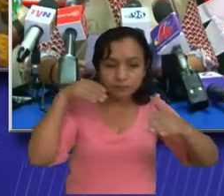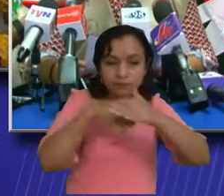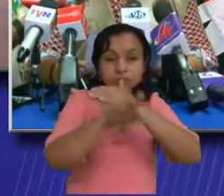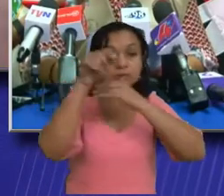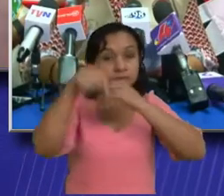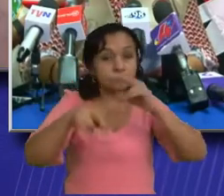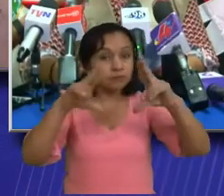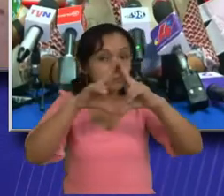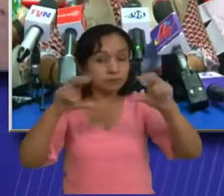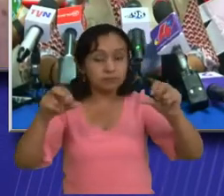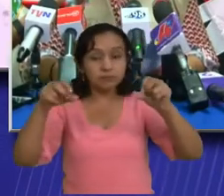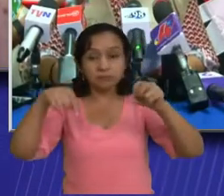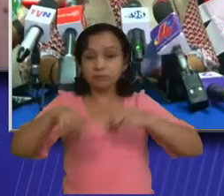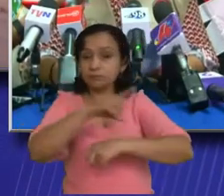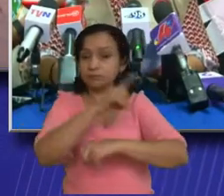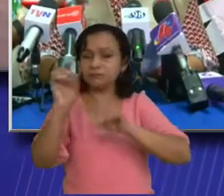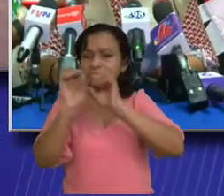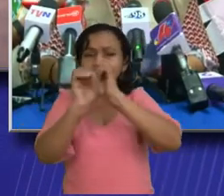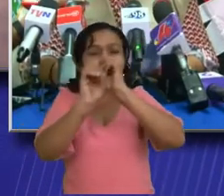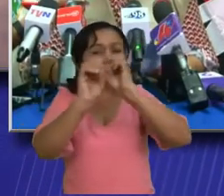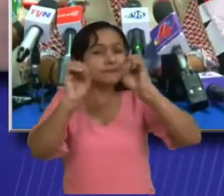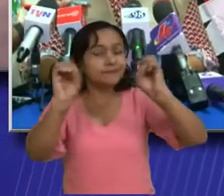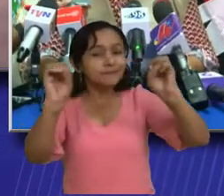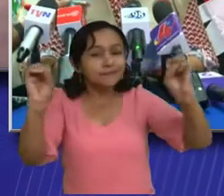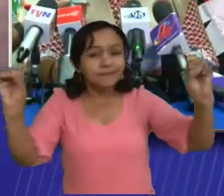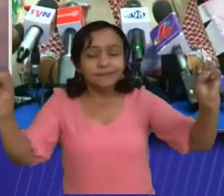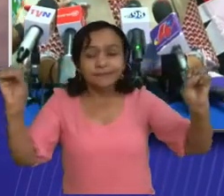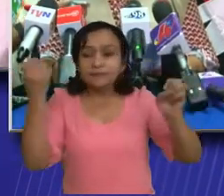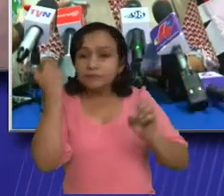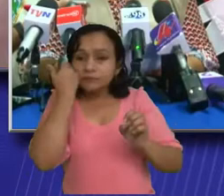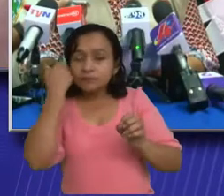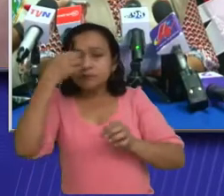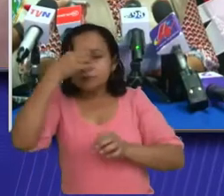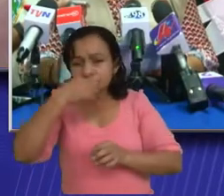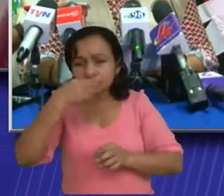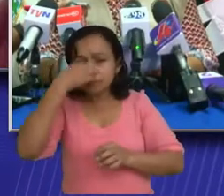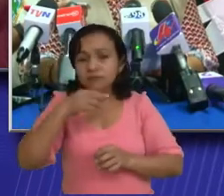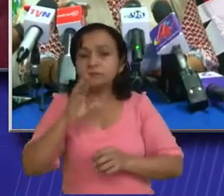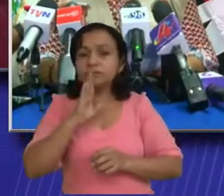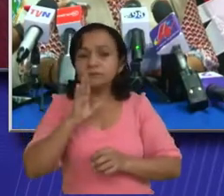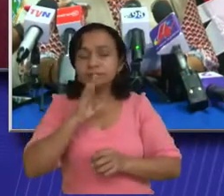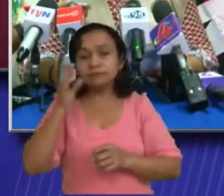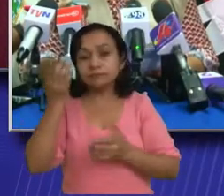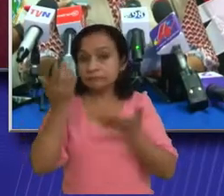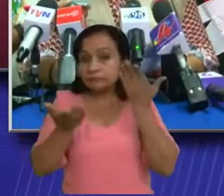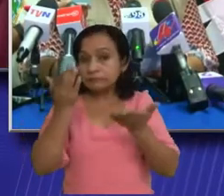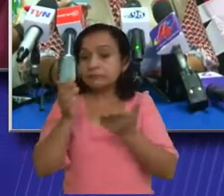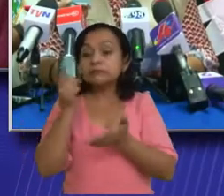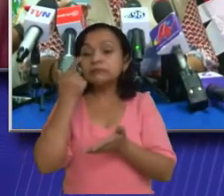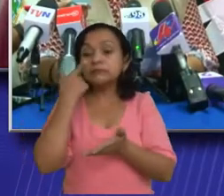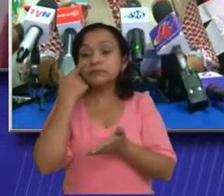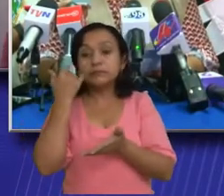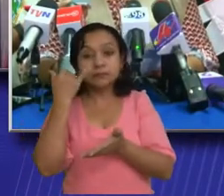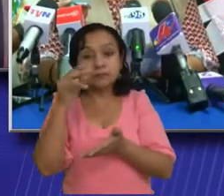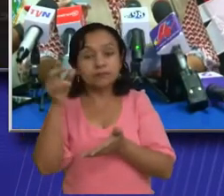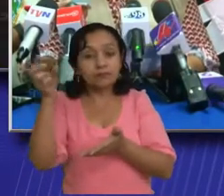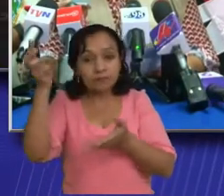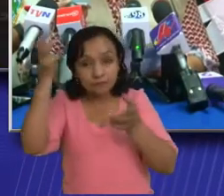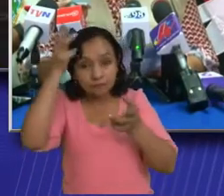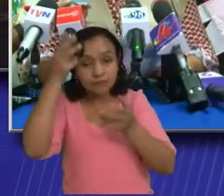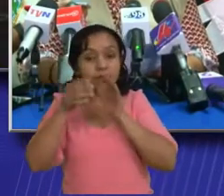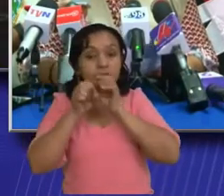hoy no se reporta ninguna situación de cuadro respiratorio relacionado con alguna situación de sospecha con este nuevo